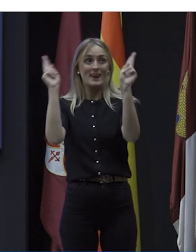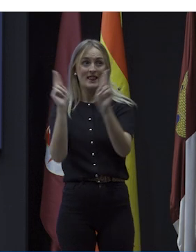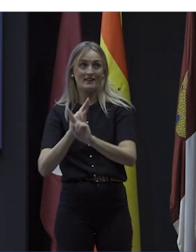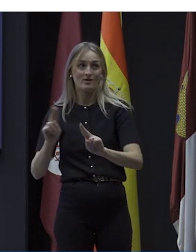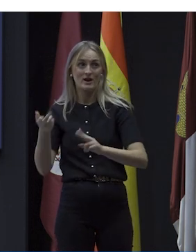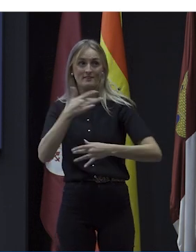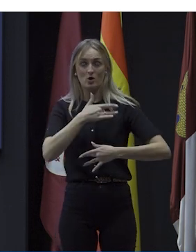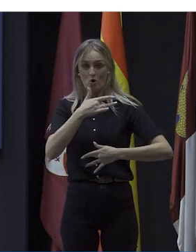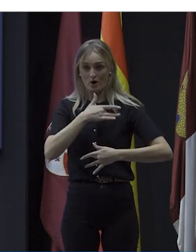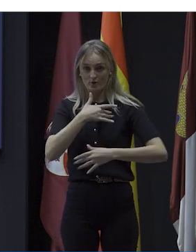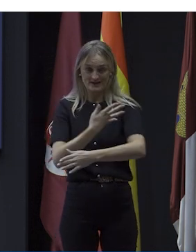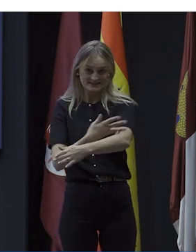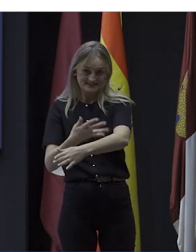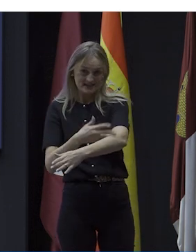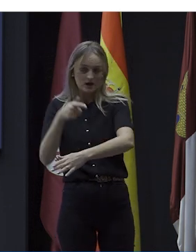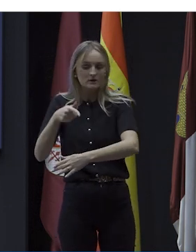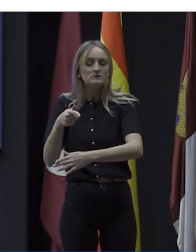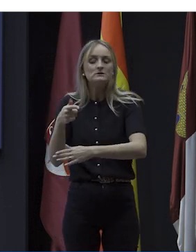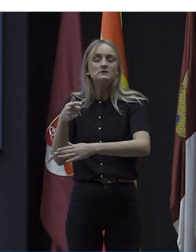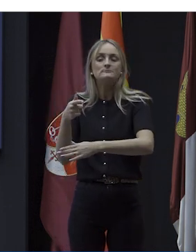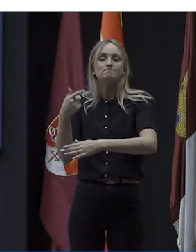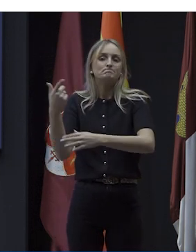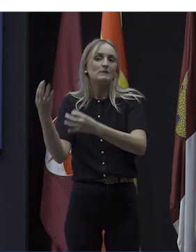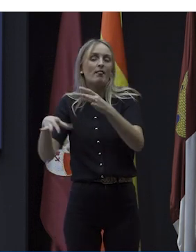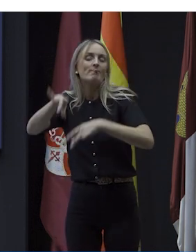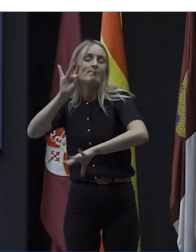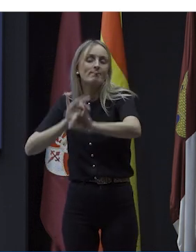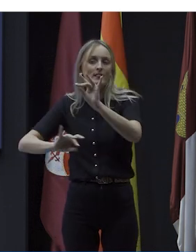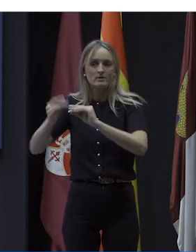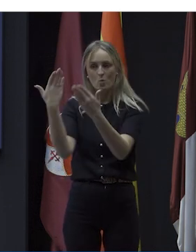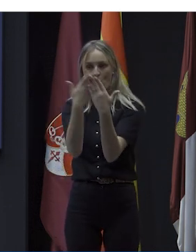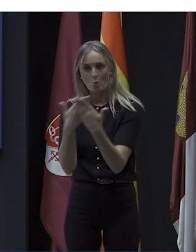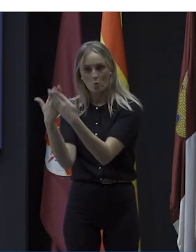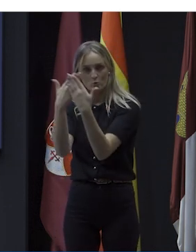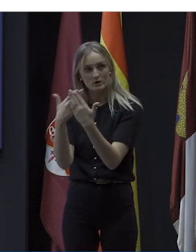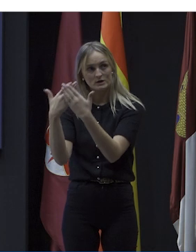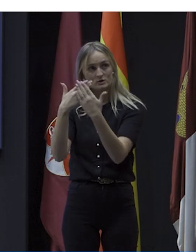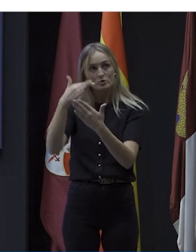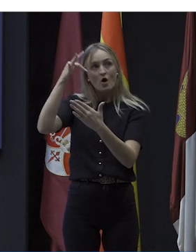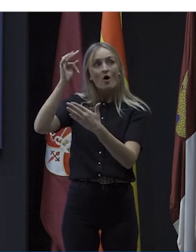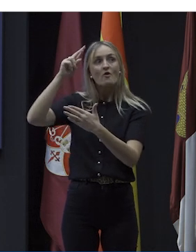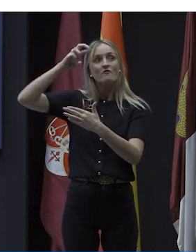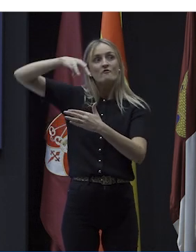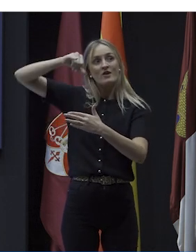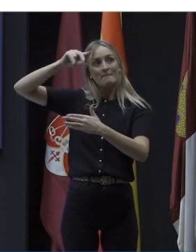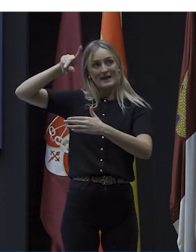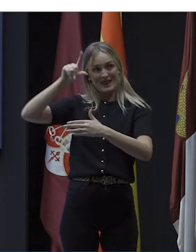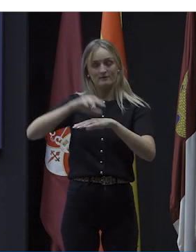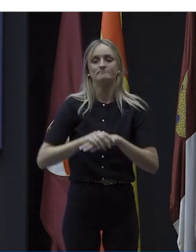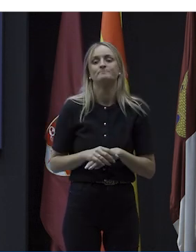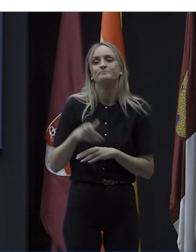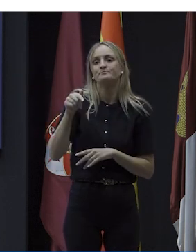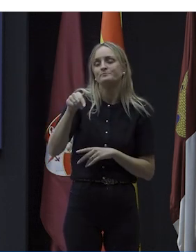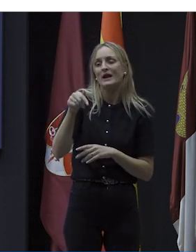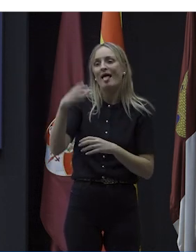el que decide o el encargado de llevar a cabo un estudio que se llamará el estudio Framingham. Hemos dicho que tenía una alta